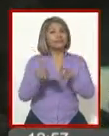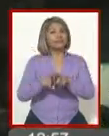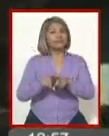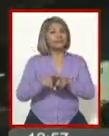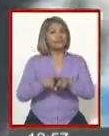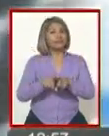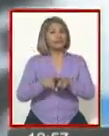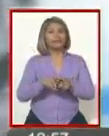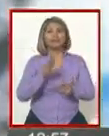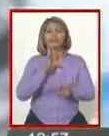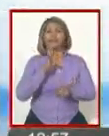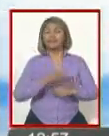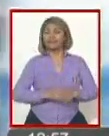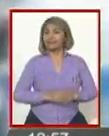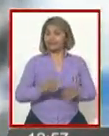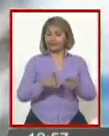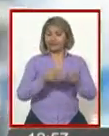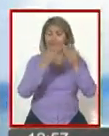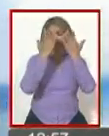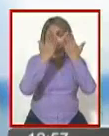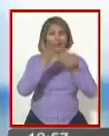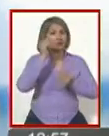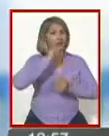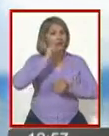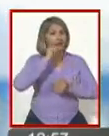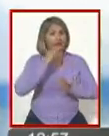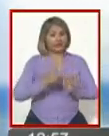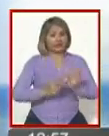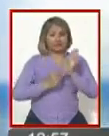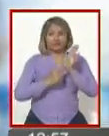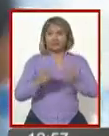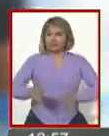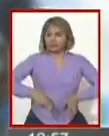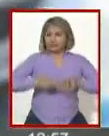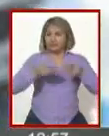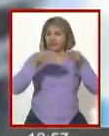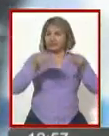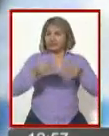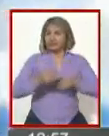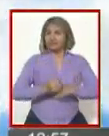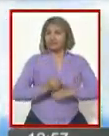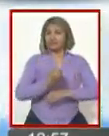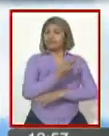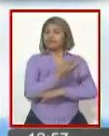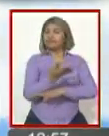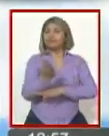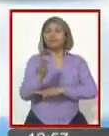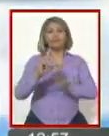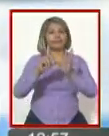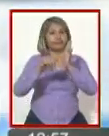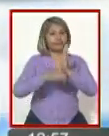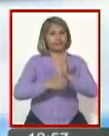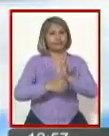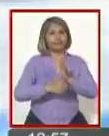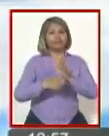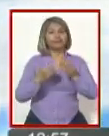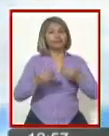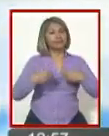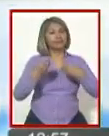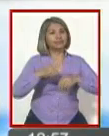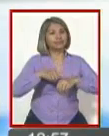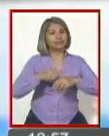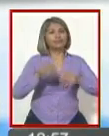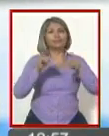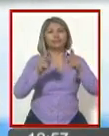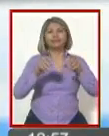inclusive ni con el acento. Asimismo, lamentó que la víctima haya presentado la denuncia formal varias horas después del hecho. Esto dio tiempo a